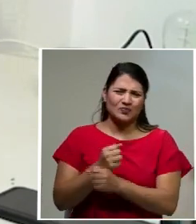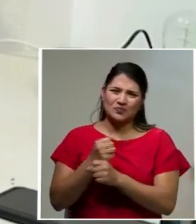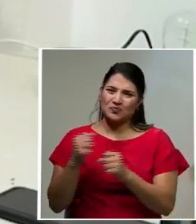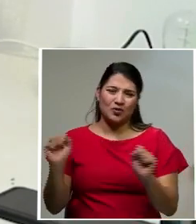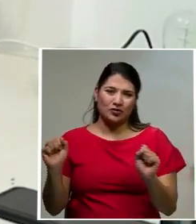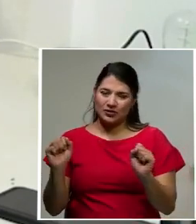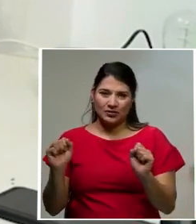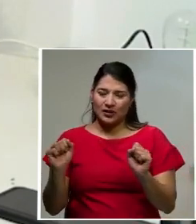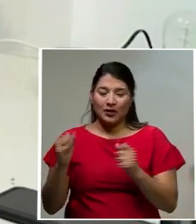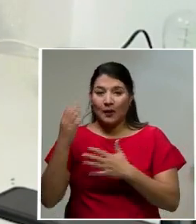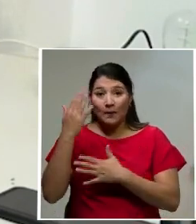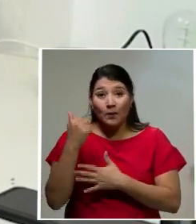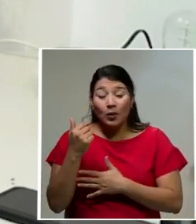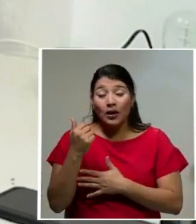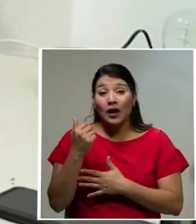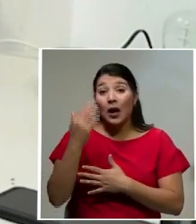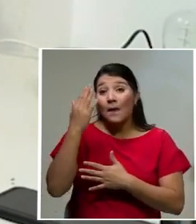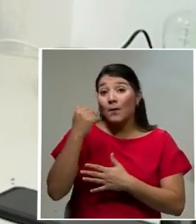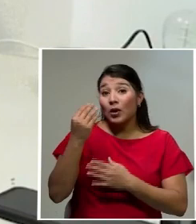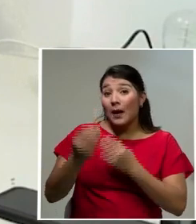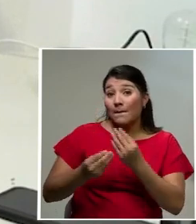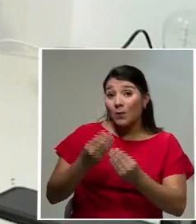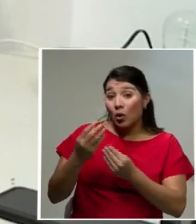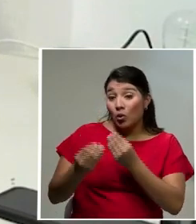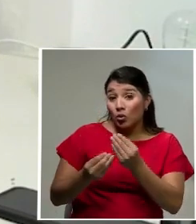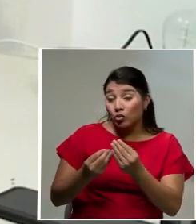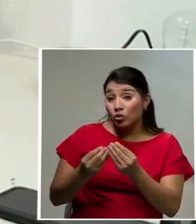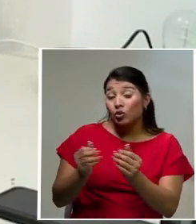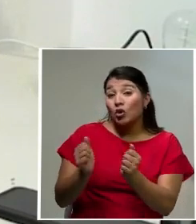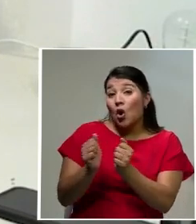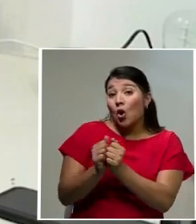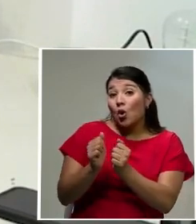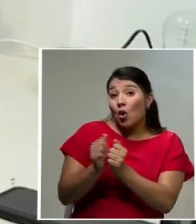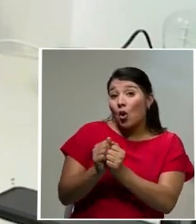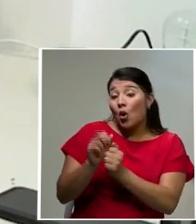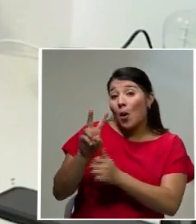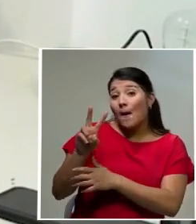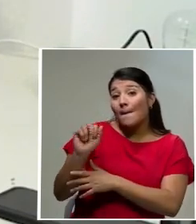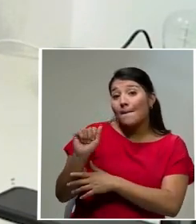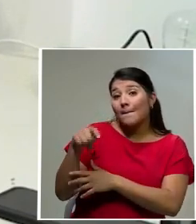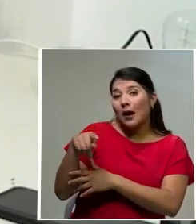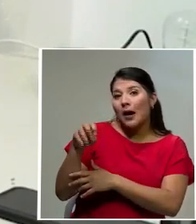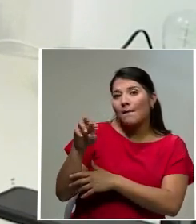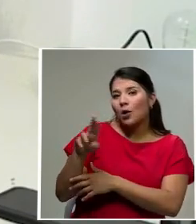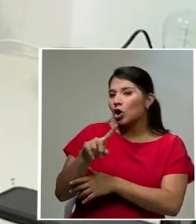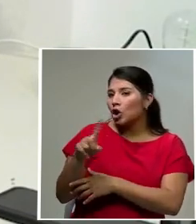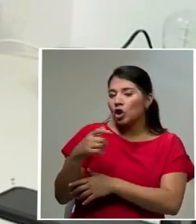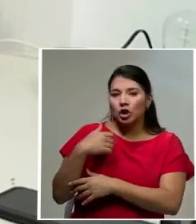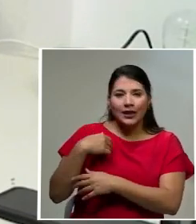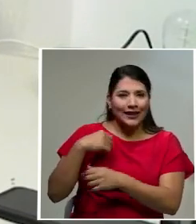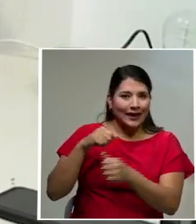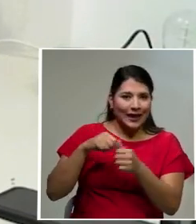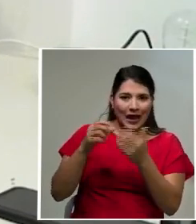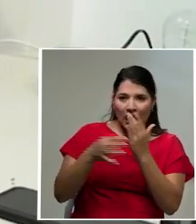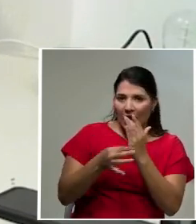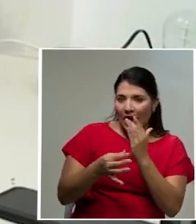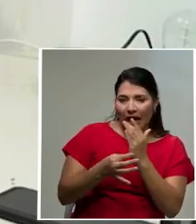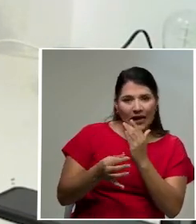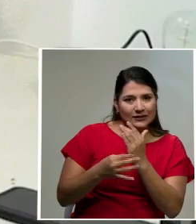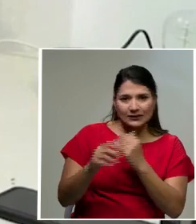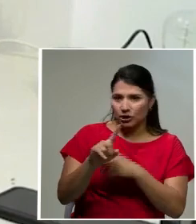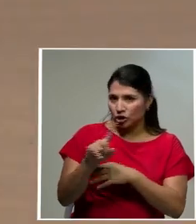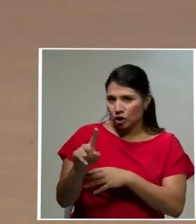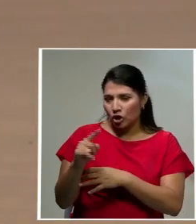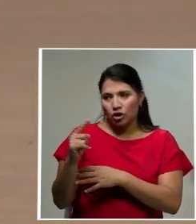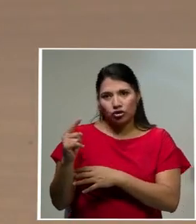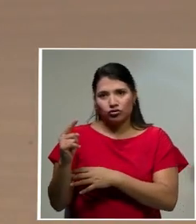imposible debido a que los productos de vapeo nicotina no tienen grasas o lípidos, sino tienen solo sustancias